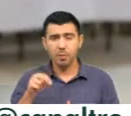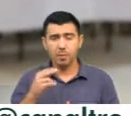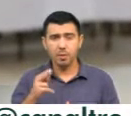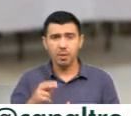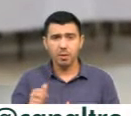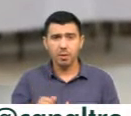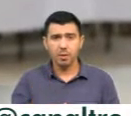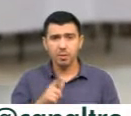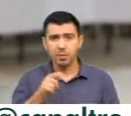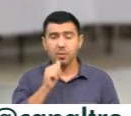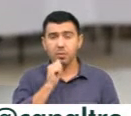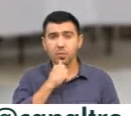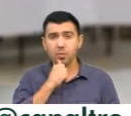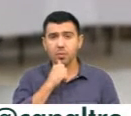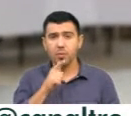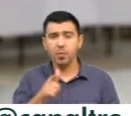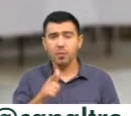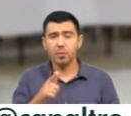que ha sufrido el flagelo de la guerra.